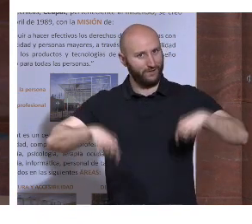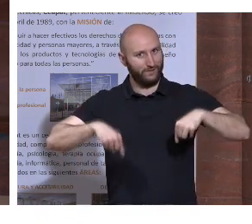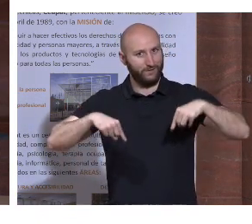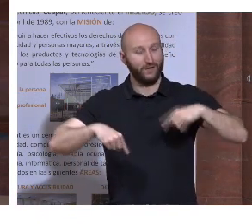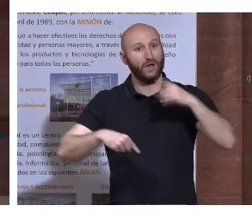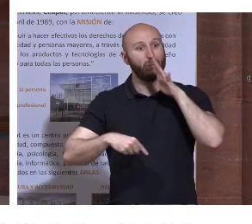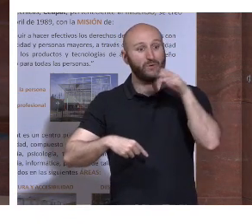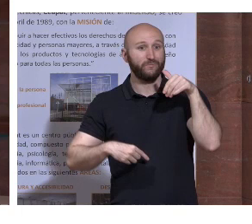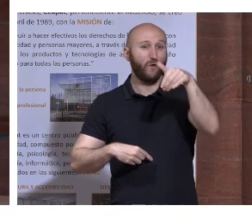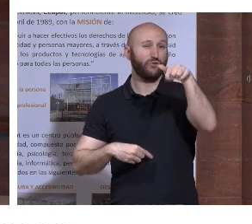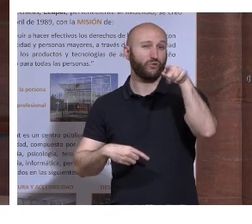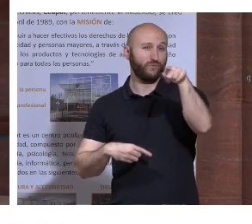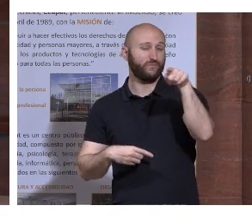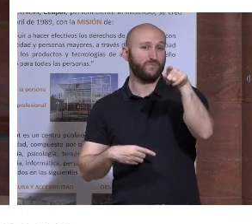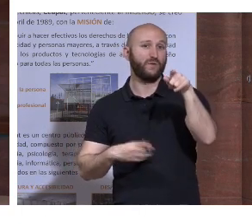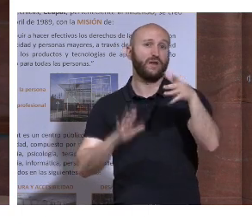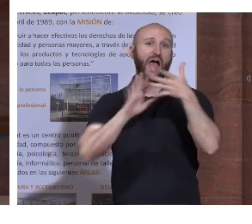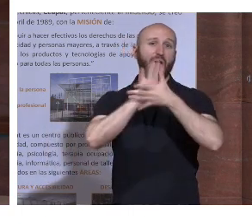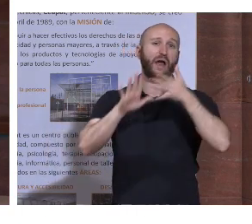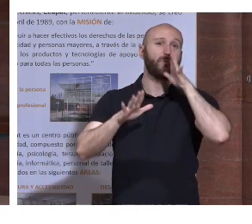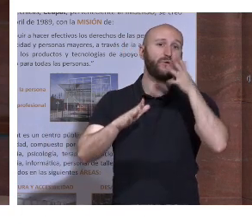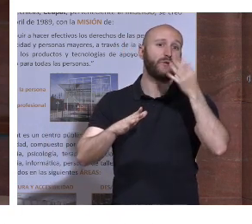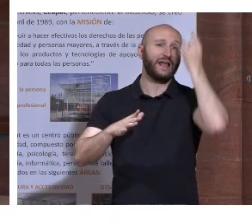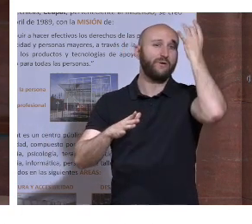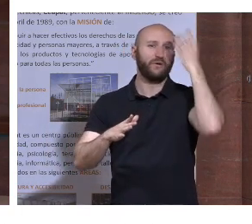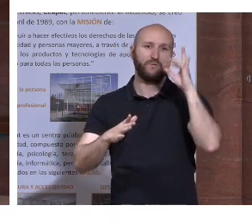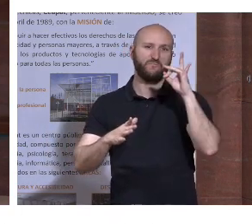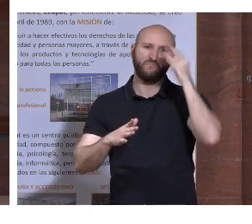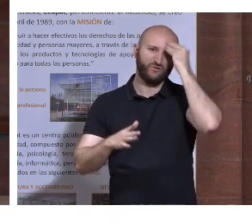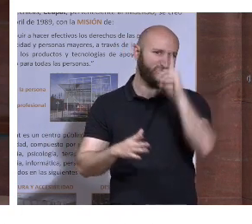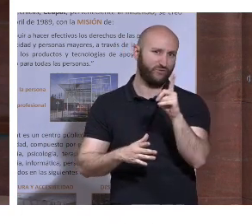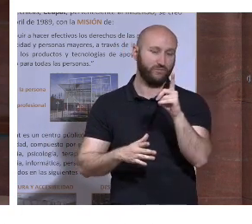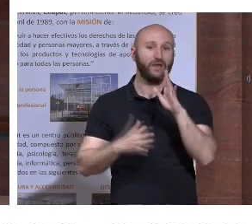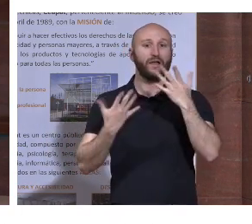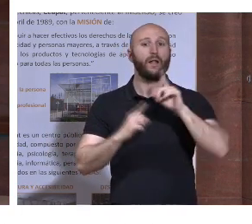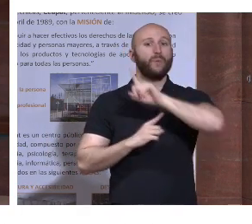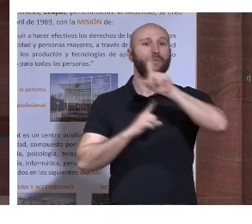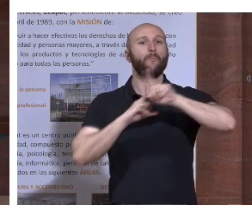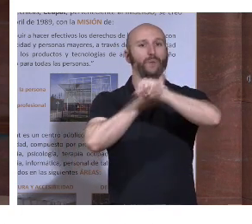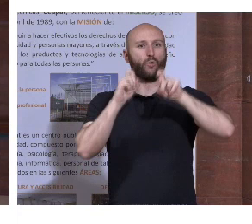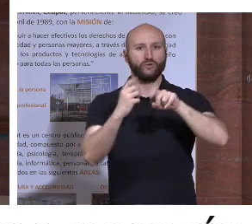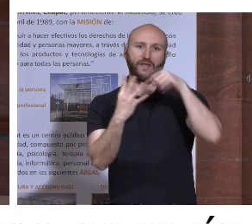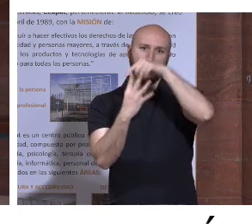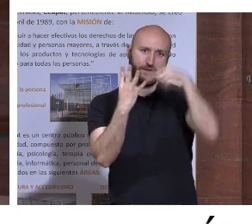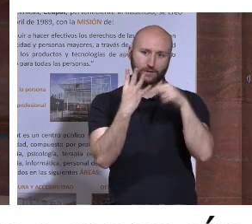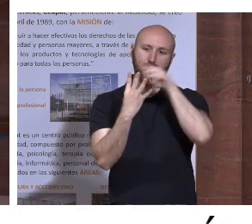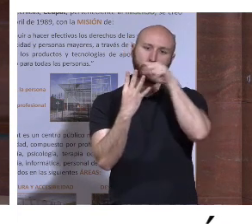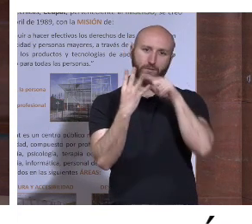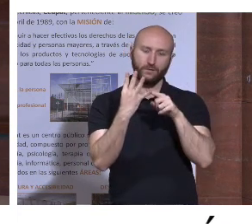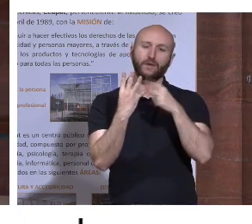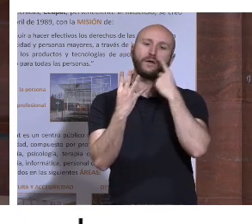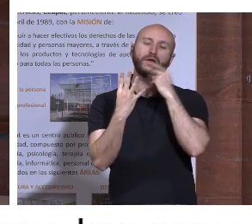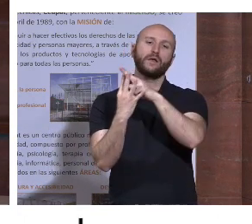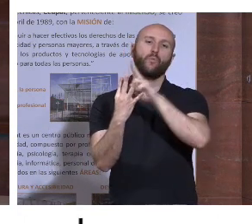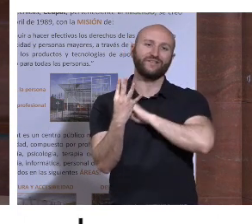del futuro por hablar, pues no me parecía. Entonces, la primera pregunta que les voy a hacer a cada una de ellas es que nos